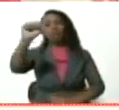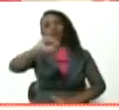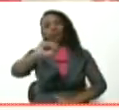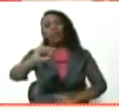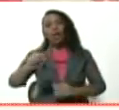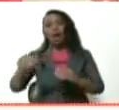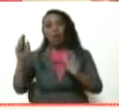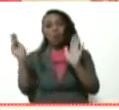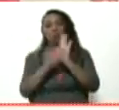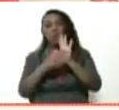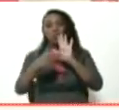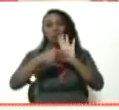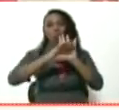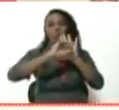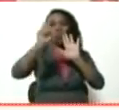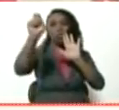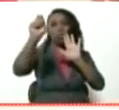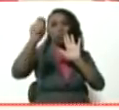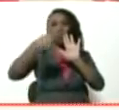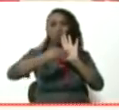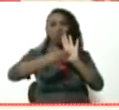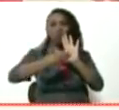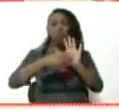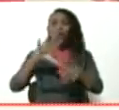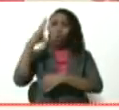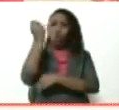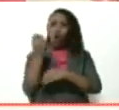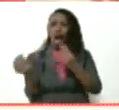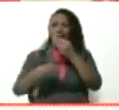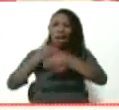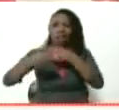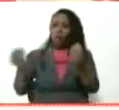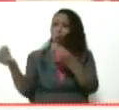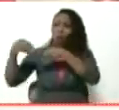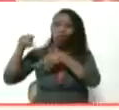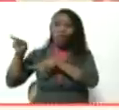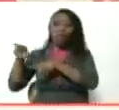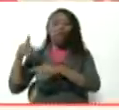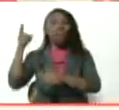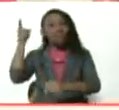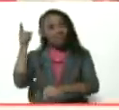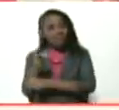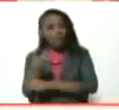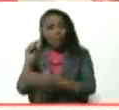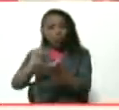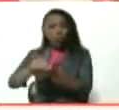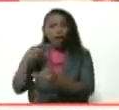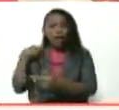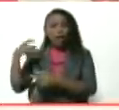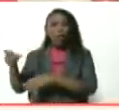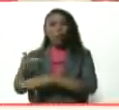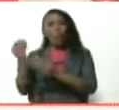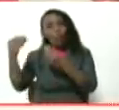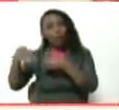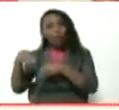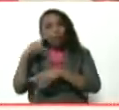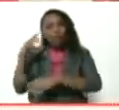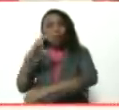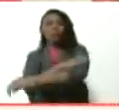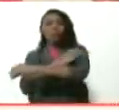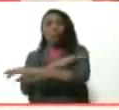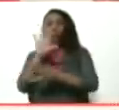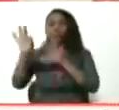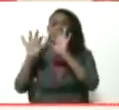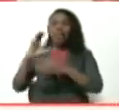la Constitución. Si se logra llegar a un acuerdo, ellos tienen que ponerse de acuerdo, la oposición, para elegir un nuevo